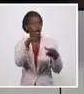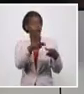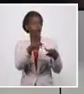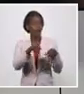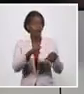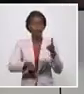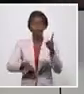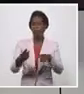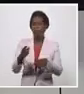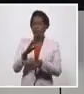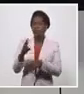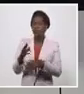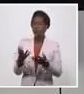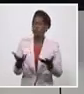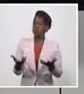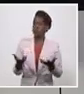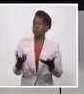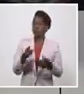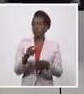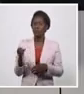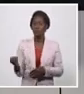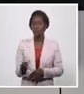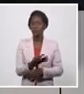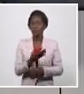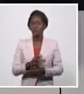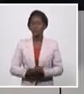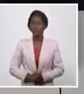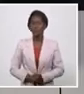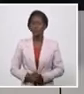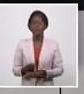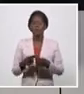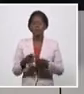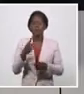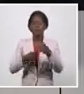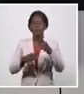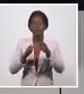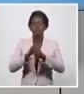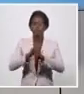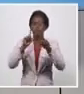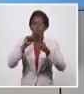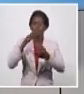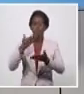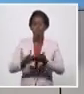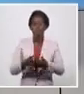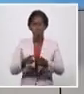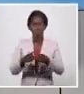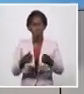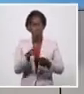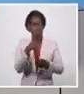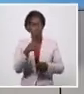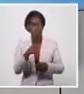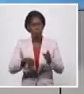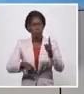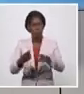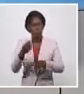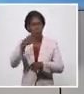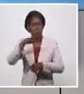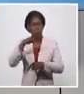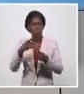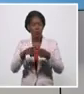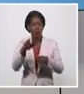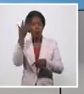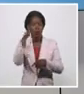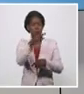hay imágenes en redes sociales, ha resultado cuestionable y han mostrado rechazo tras ver los mismos artistas que en Estados